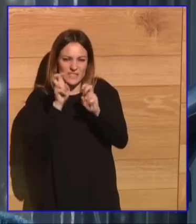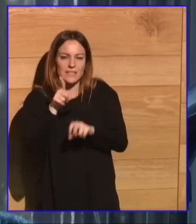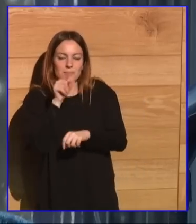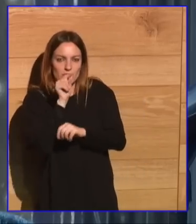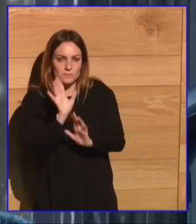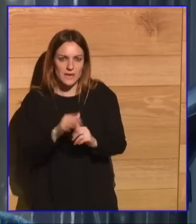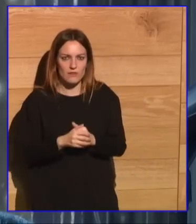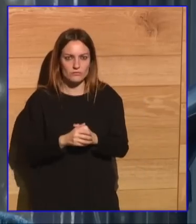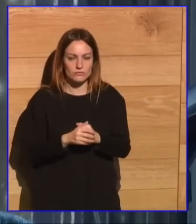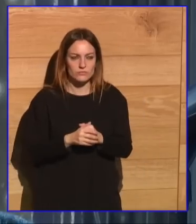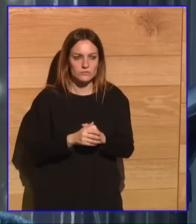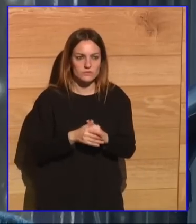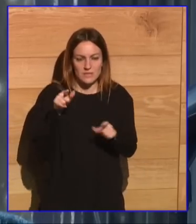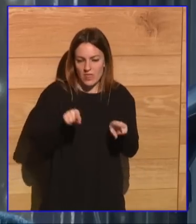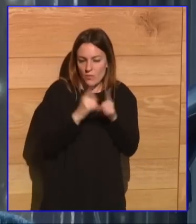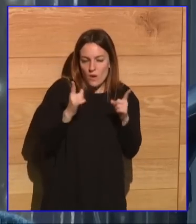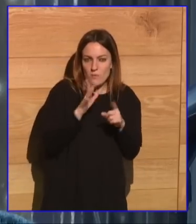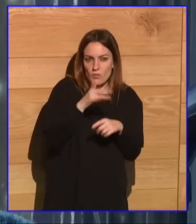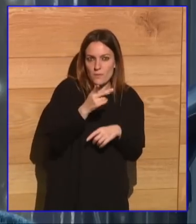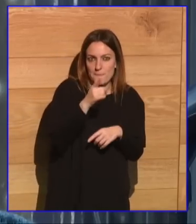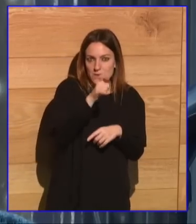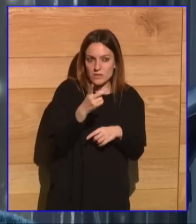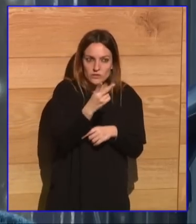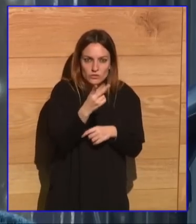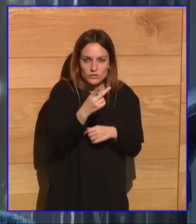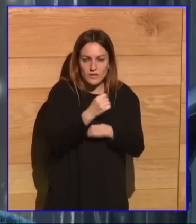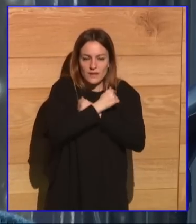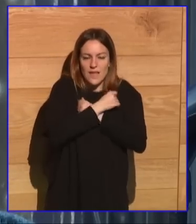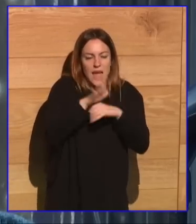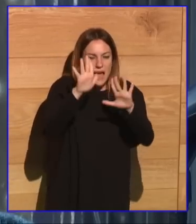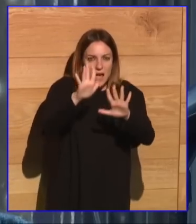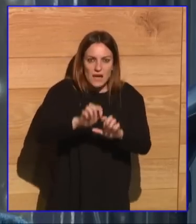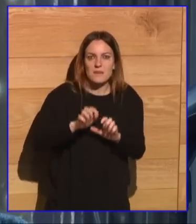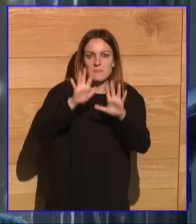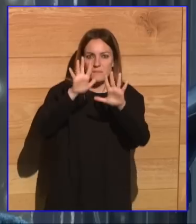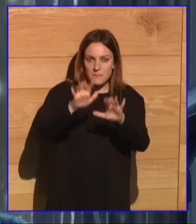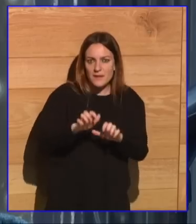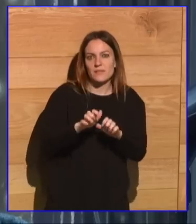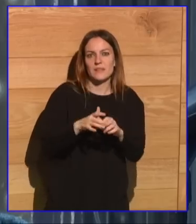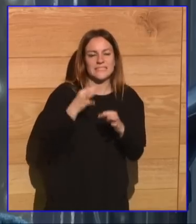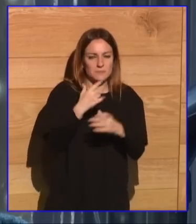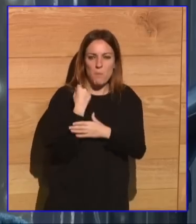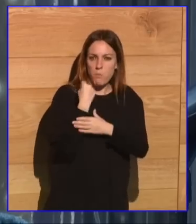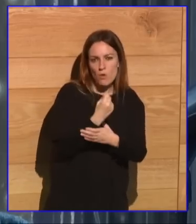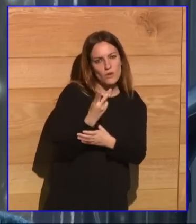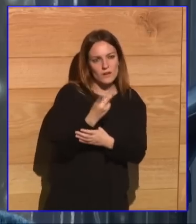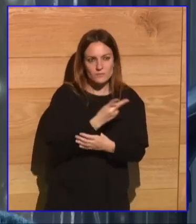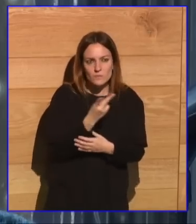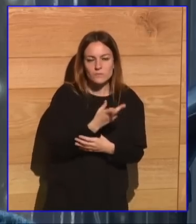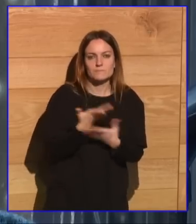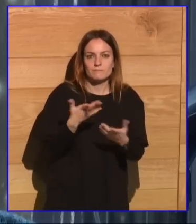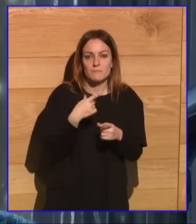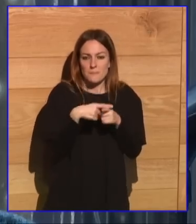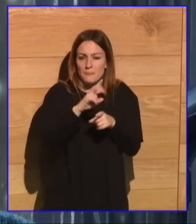Pero que da exactamente igual, porque lo que importa es que hay dos personas que aprenden a quererse y que están ahí el uno para el otro. Entonces, lo demás te podrá